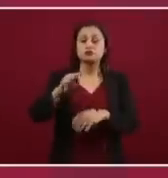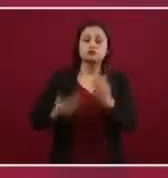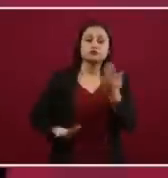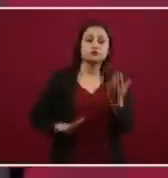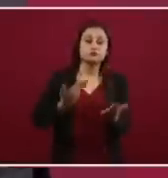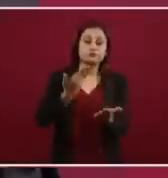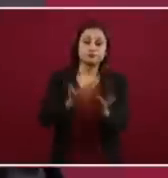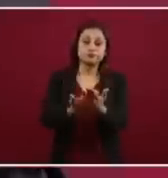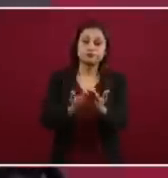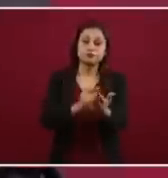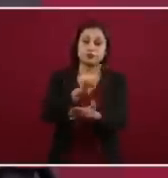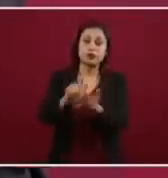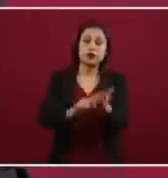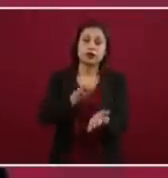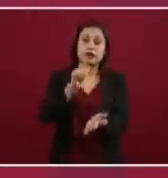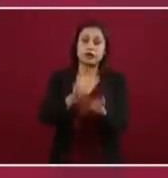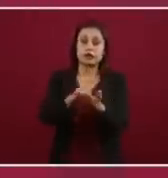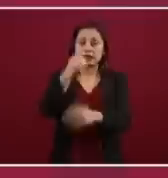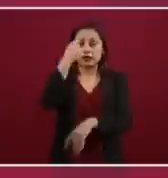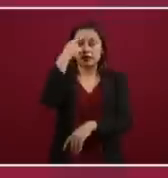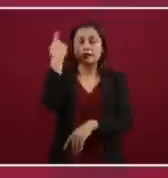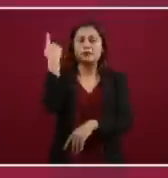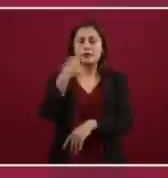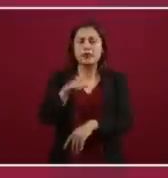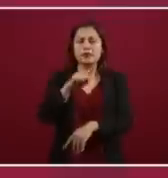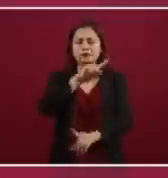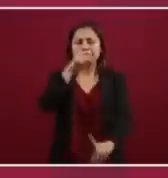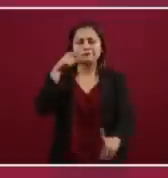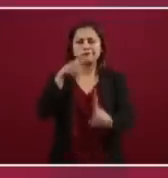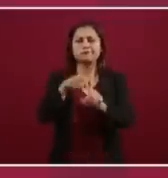eleven a rango constitucional